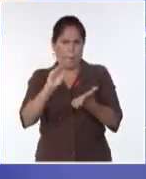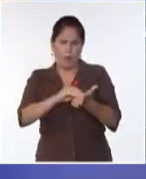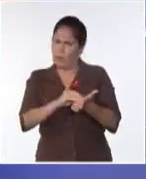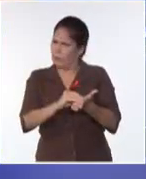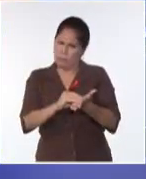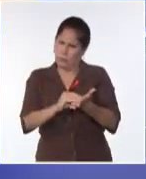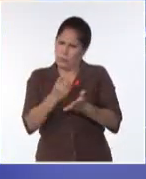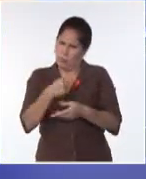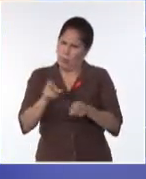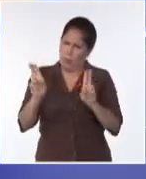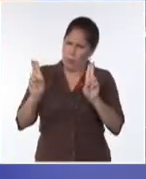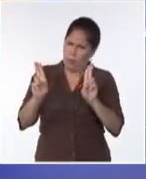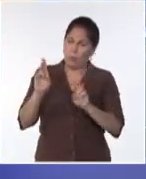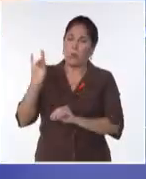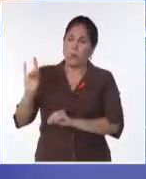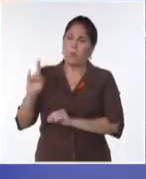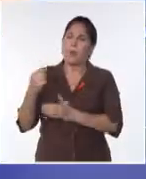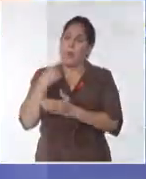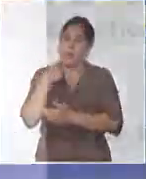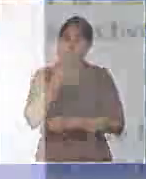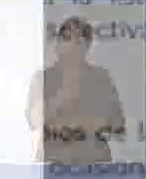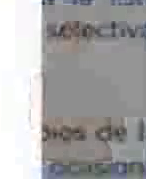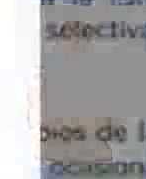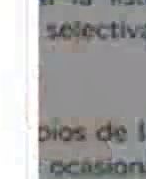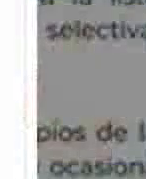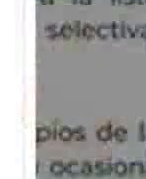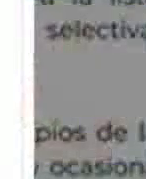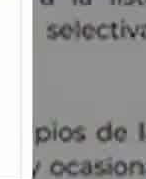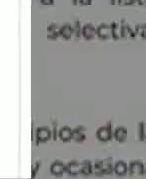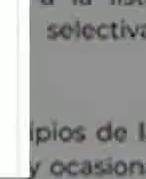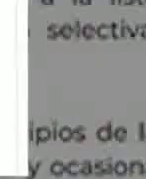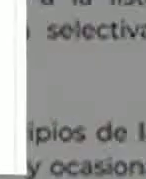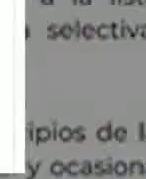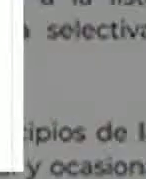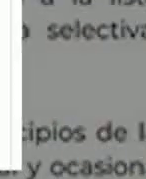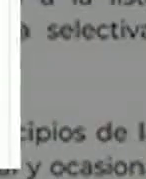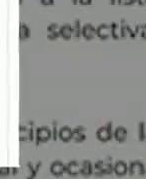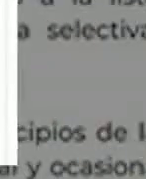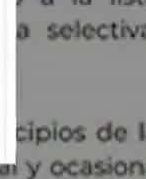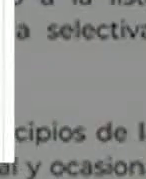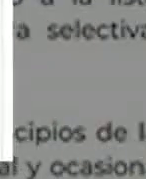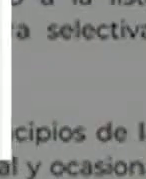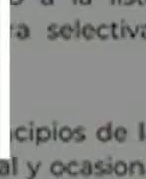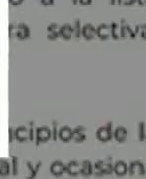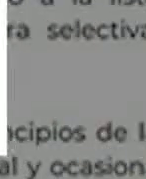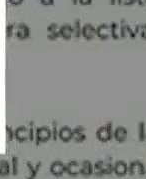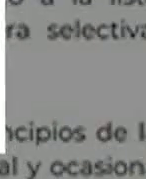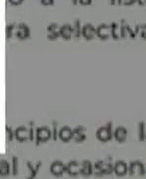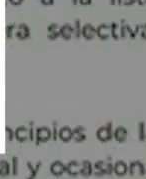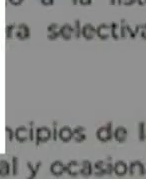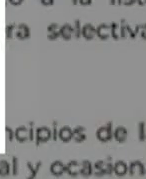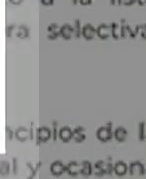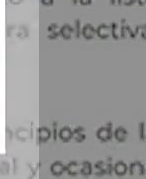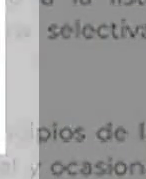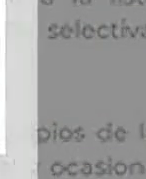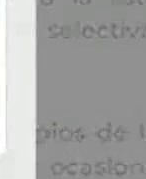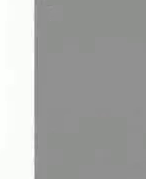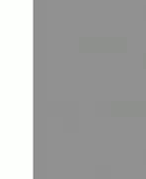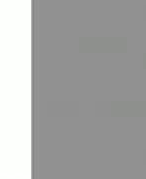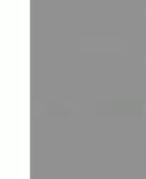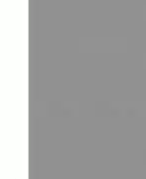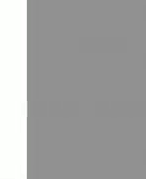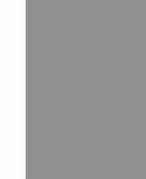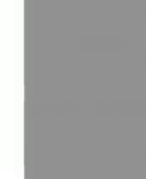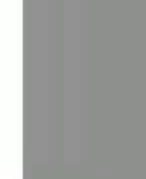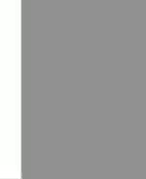derechos humanos de la población cubana. El Estado Plurinacional de Bolivia reiteró su solidaridad con la nación antillana y afirmó que el bloqueo es un